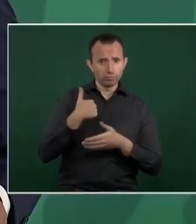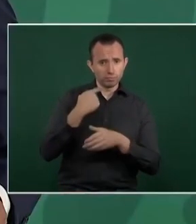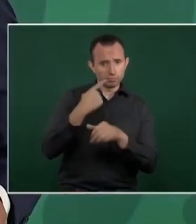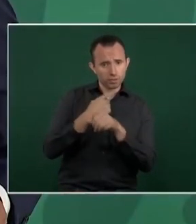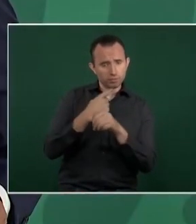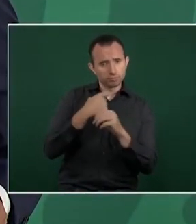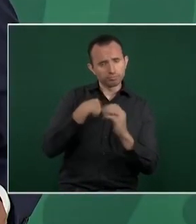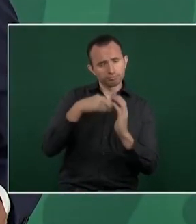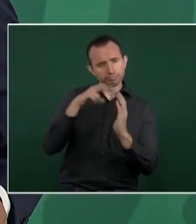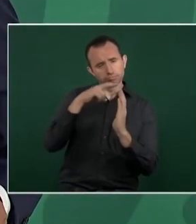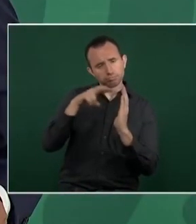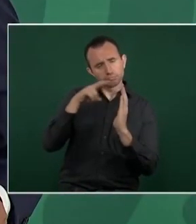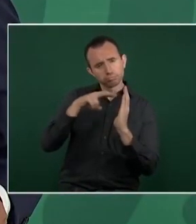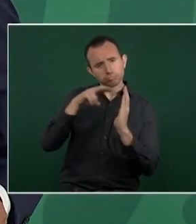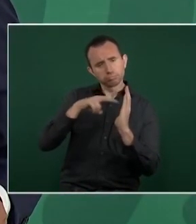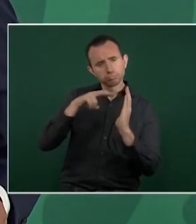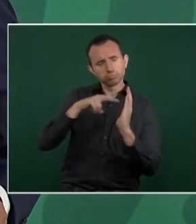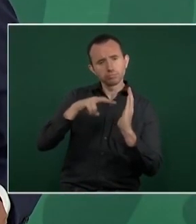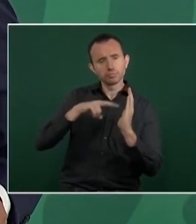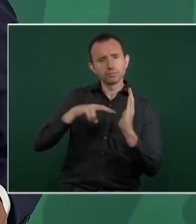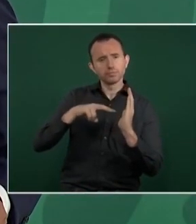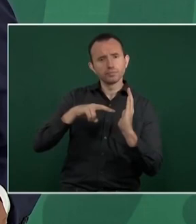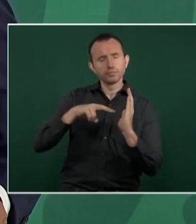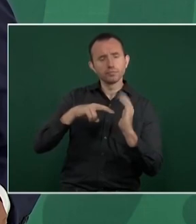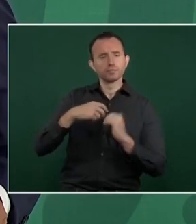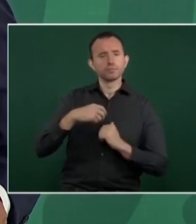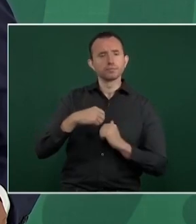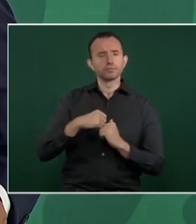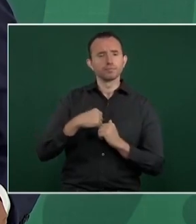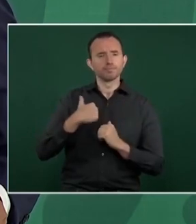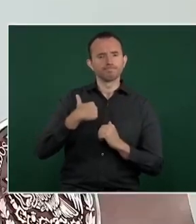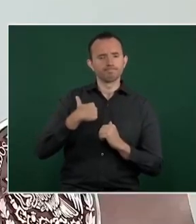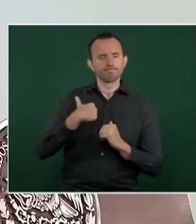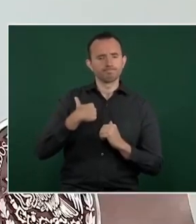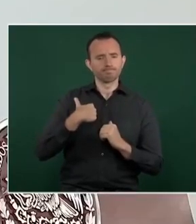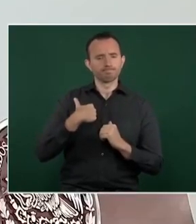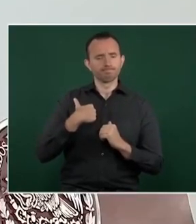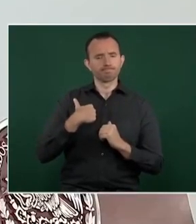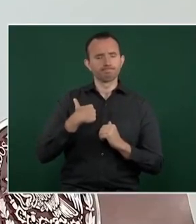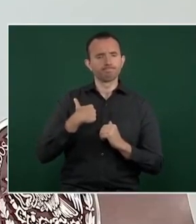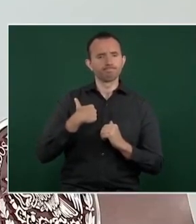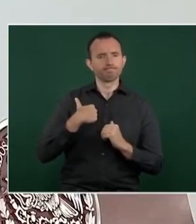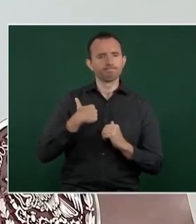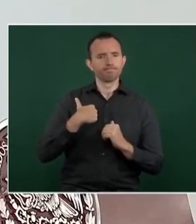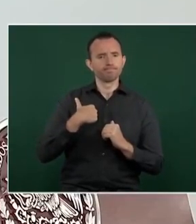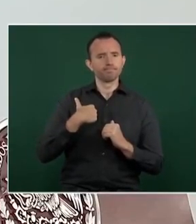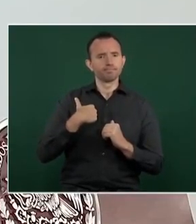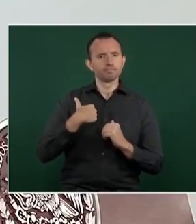y dije, adelante.